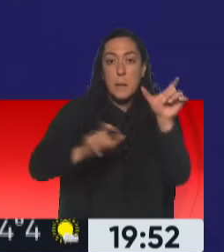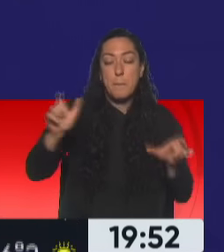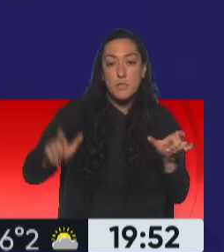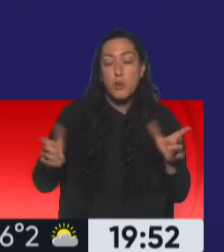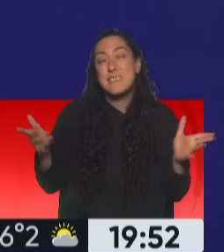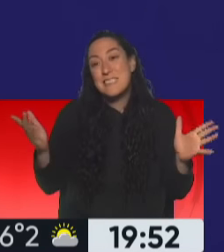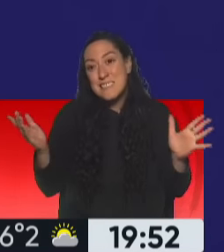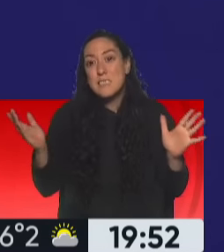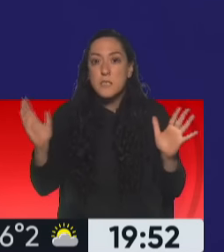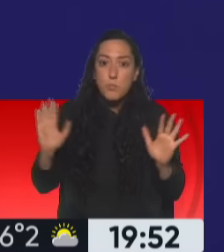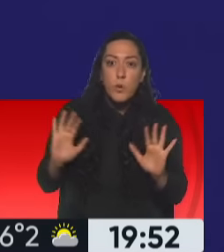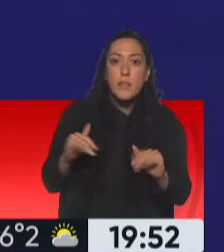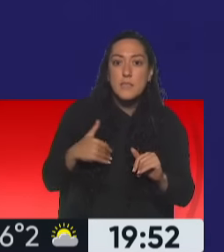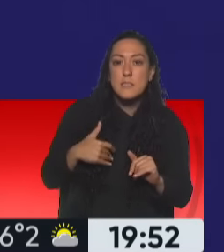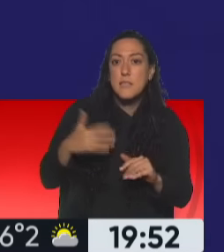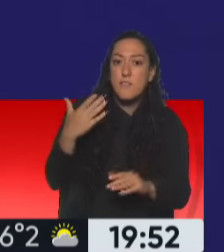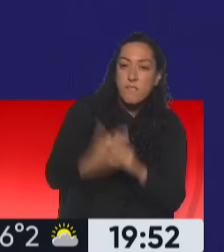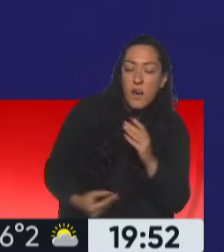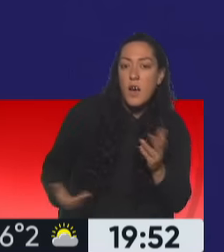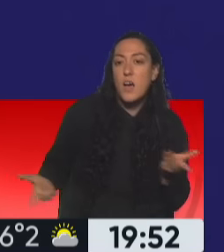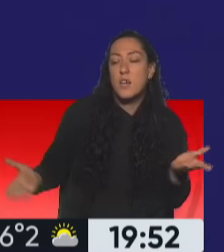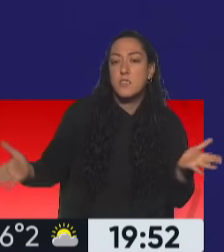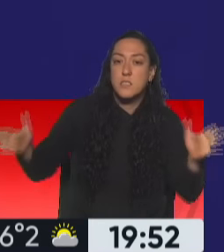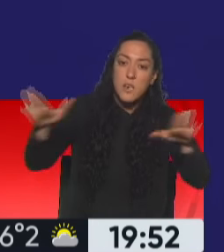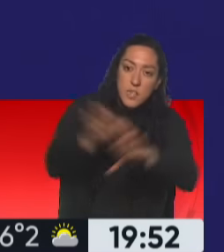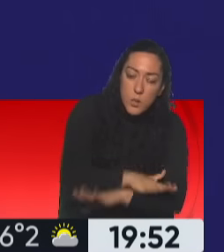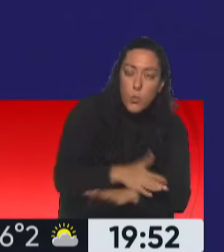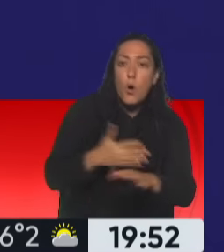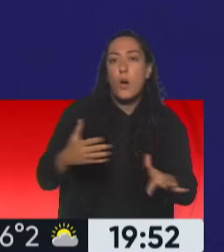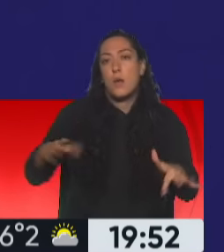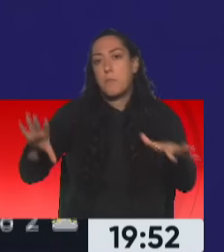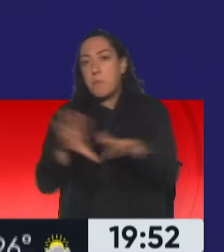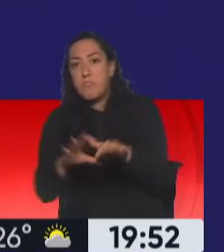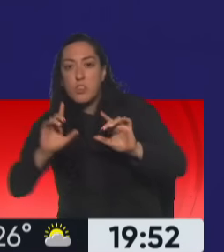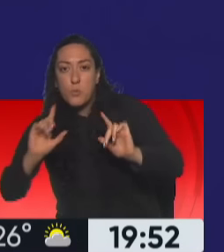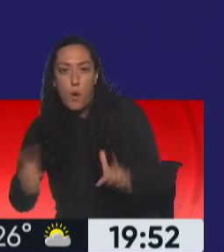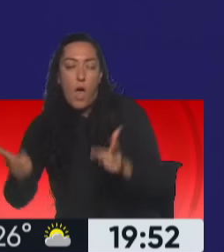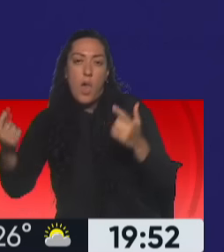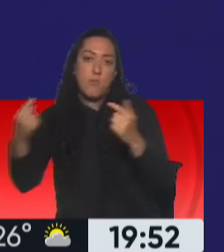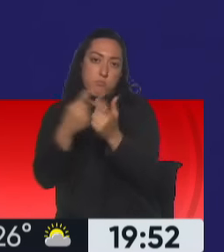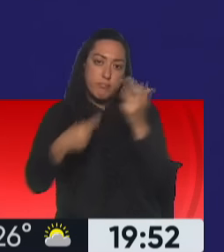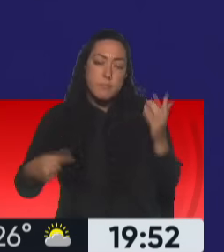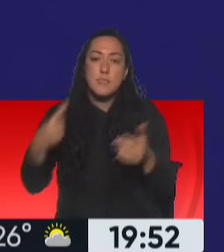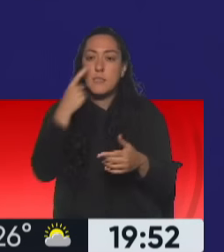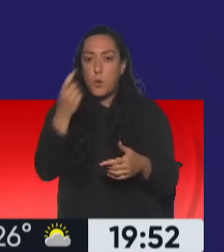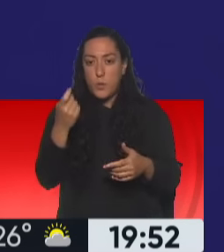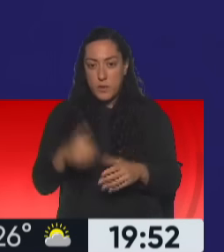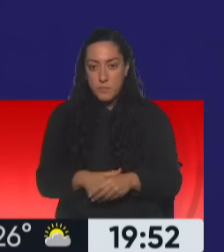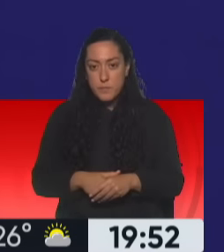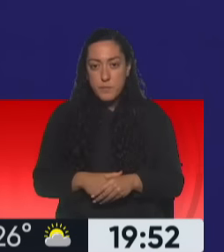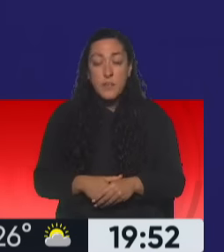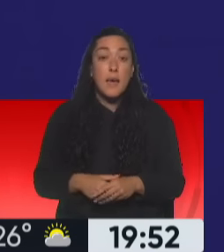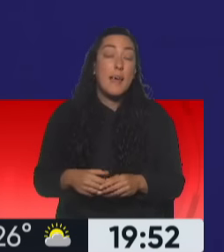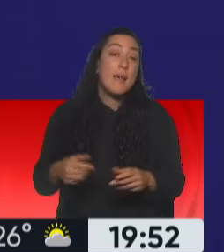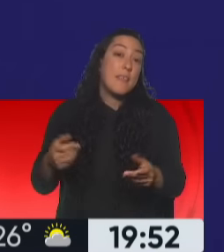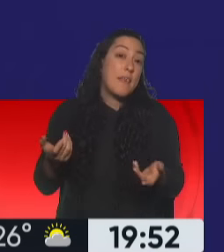falible, que se puede equivocar, digamos que no es perfecto, y de ahí, digamos, vayan al autor de la escuela austríaca